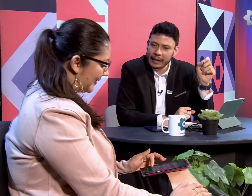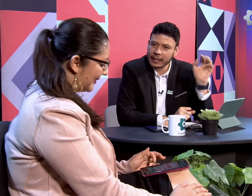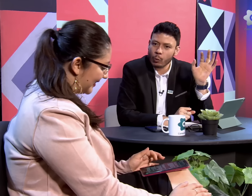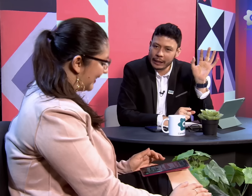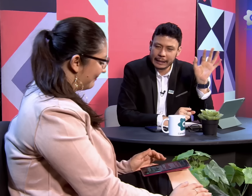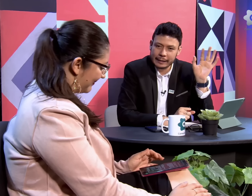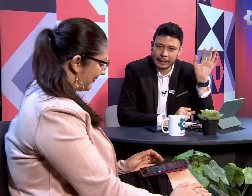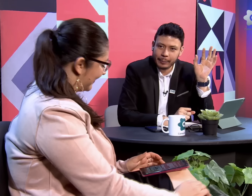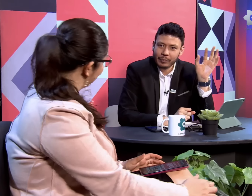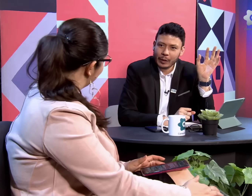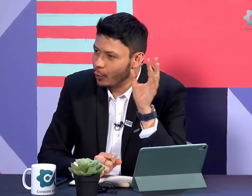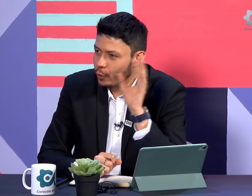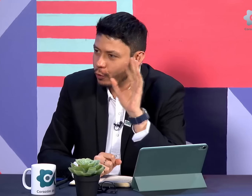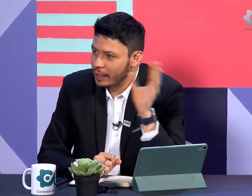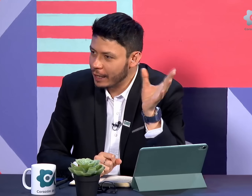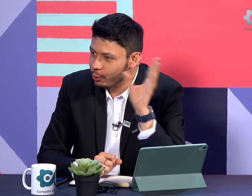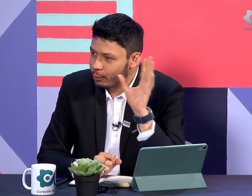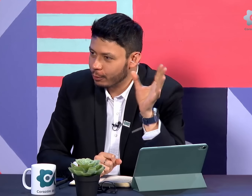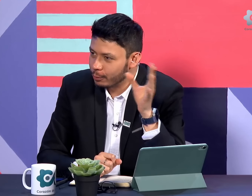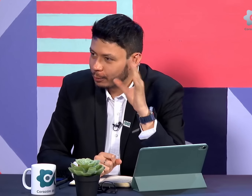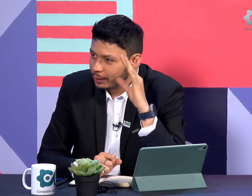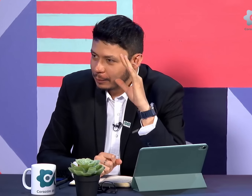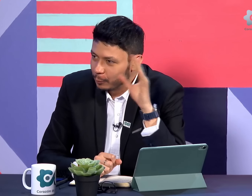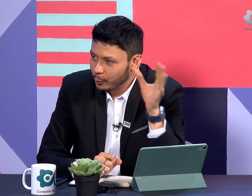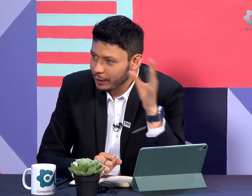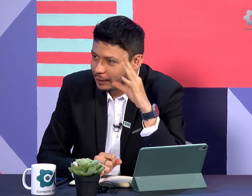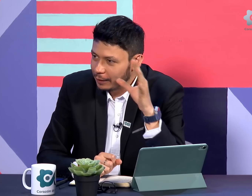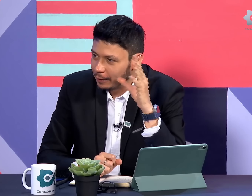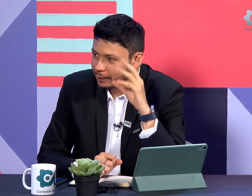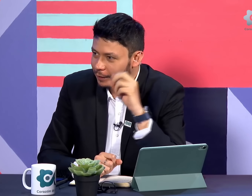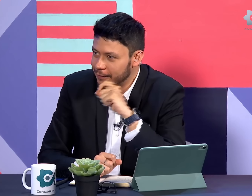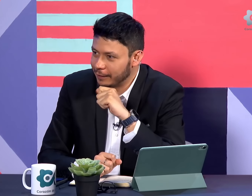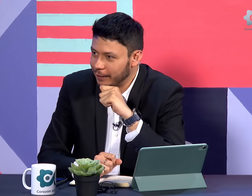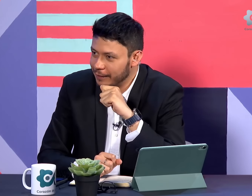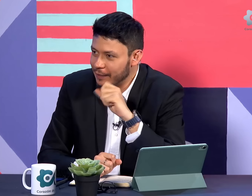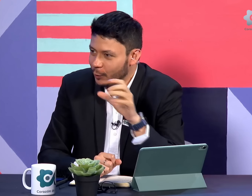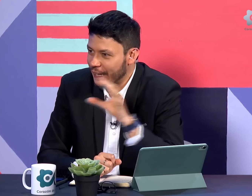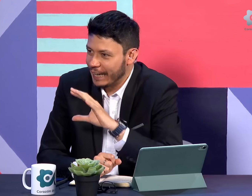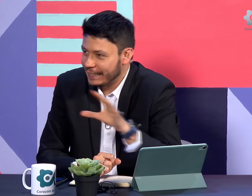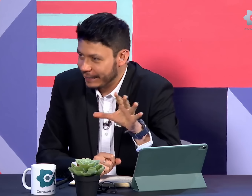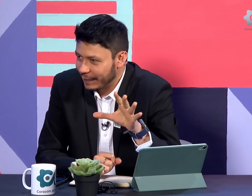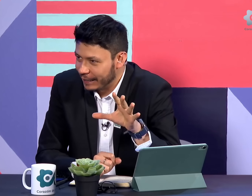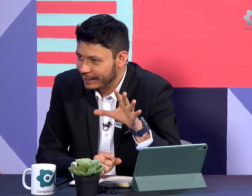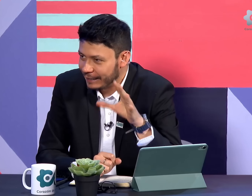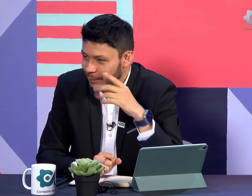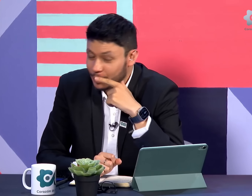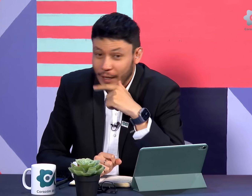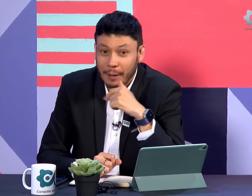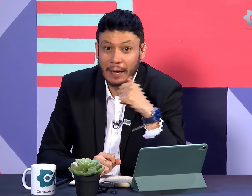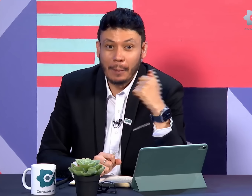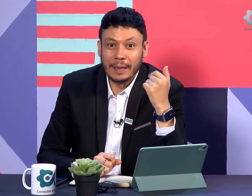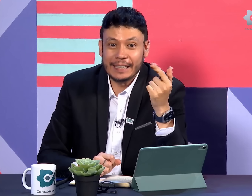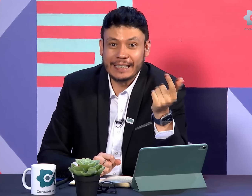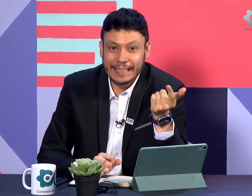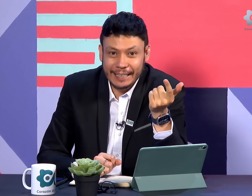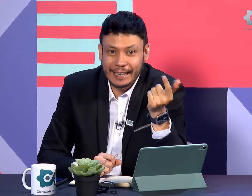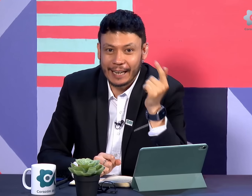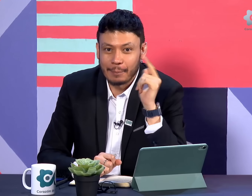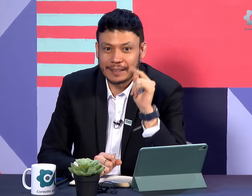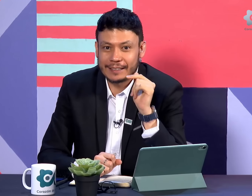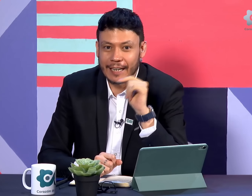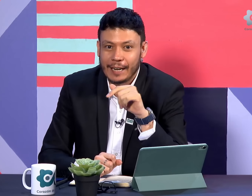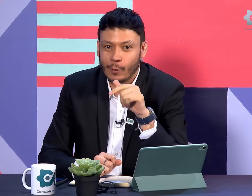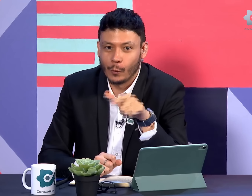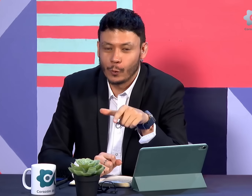llama Laisha Wilkins, ¿sí? No tenía yo muy entendido quién es este personaje. Me dicen